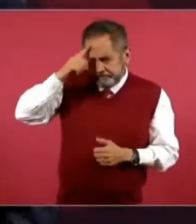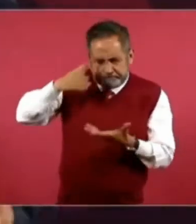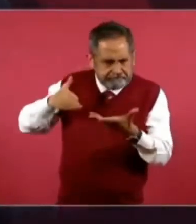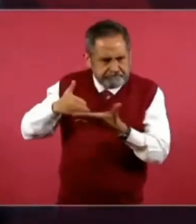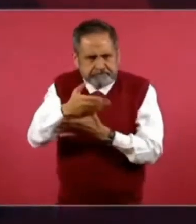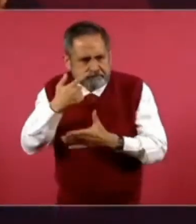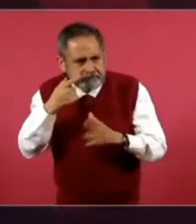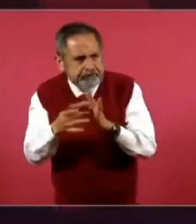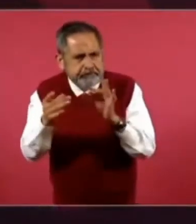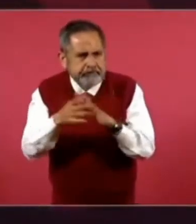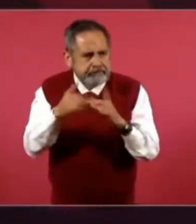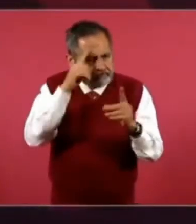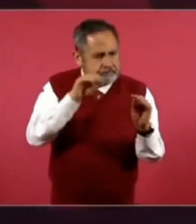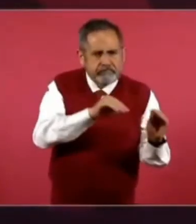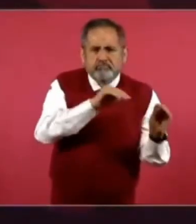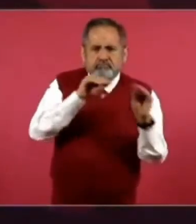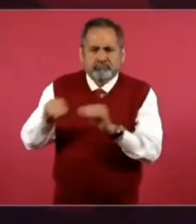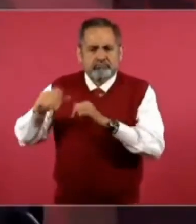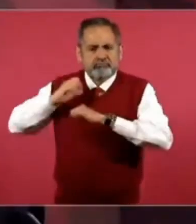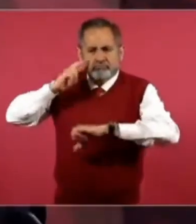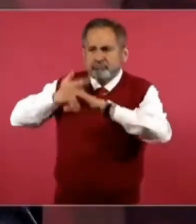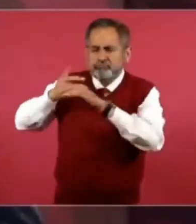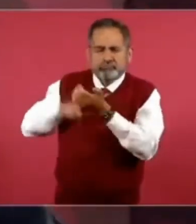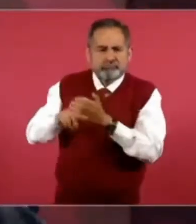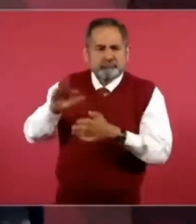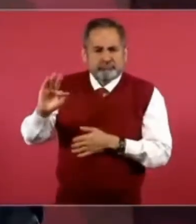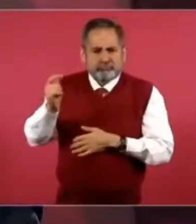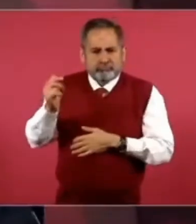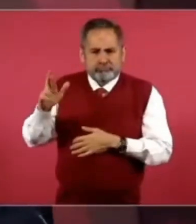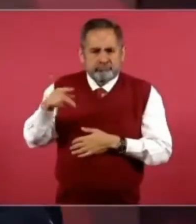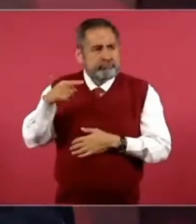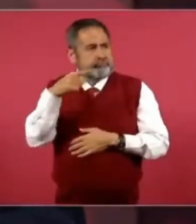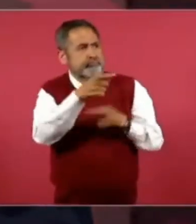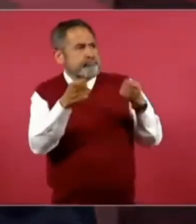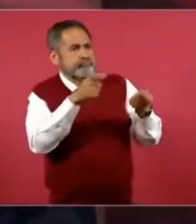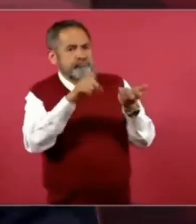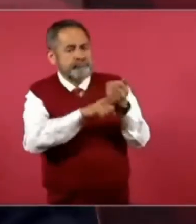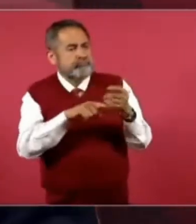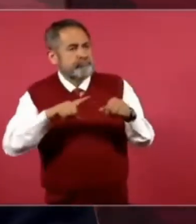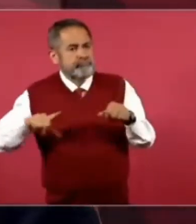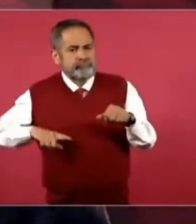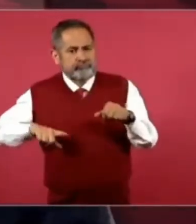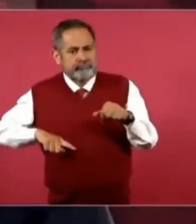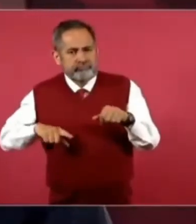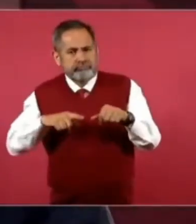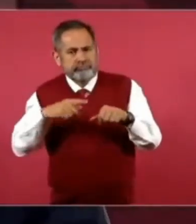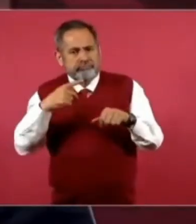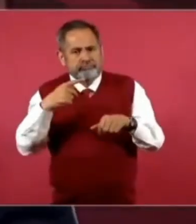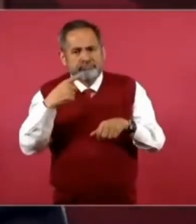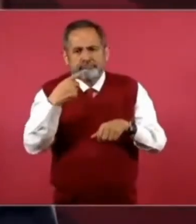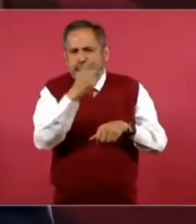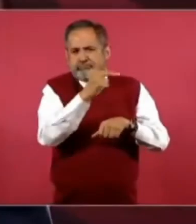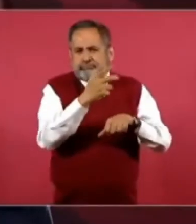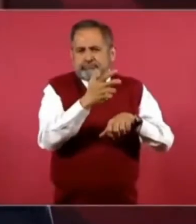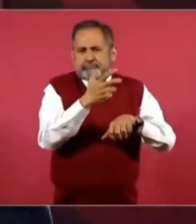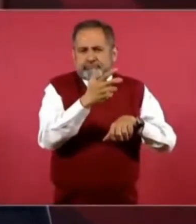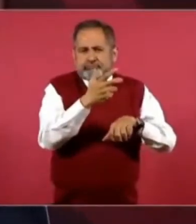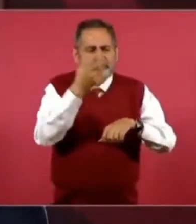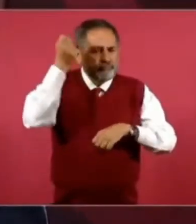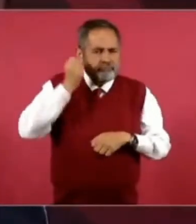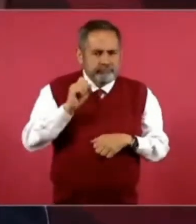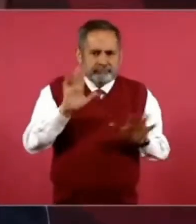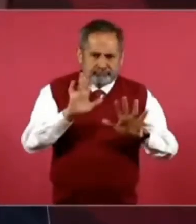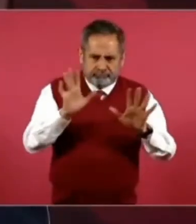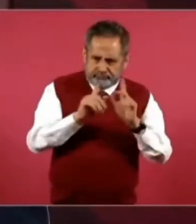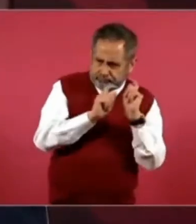se atrajera el caso, es decir, que no lo manejara el gobierno de Sinaloa,